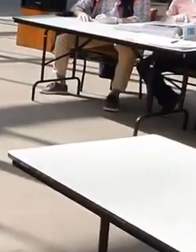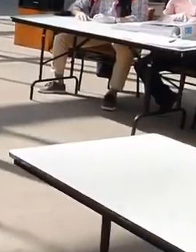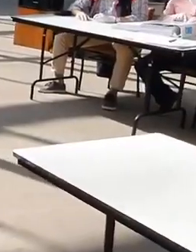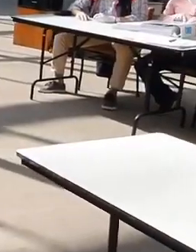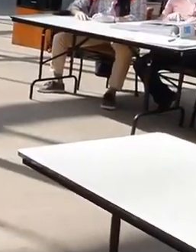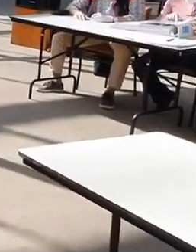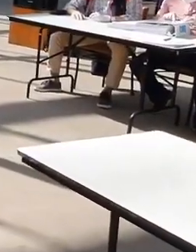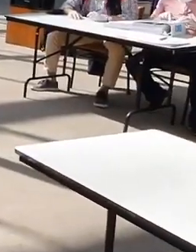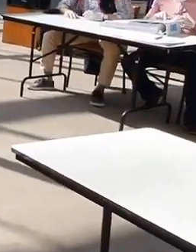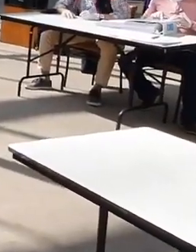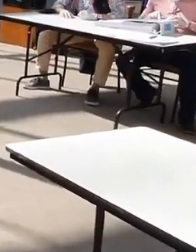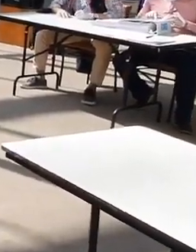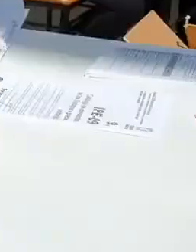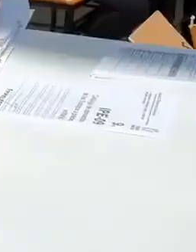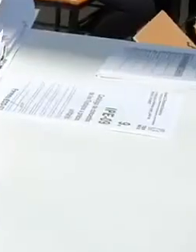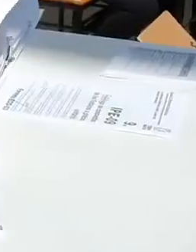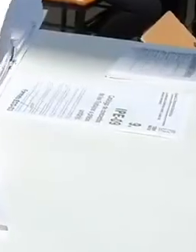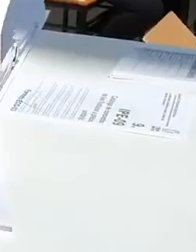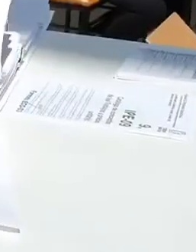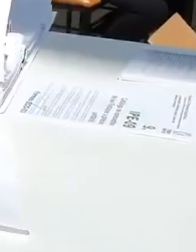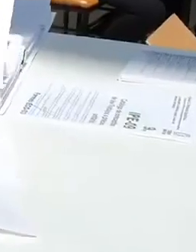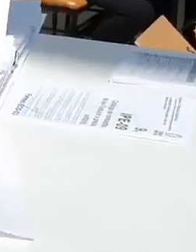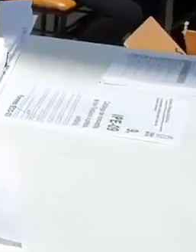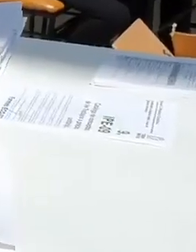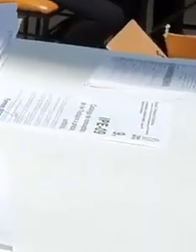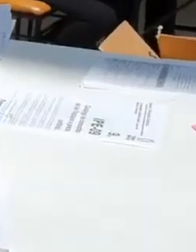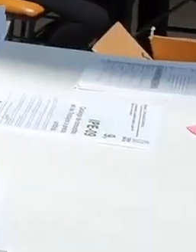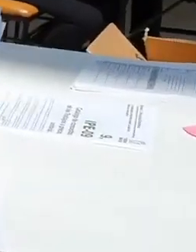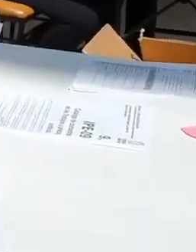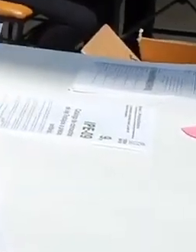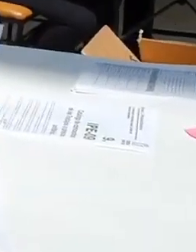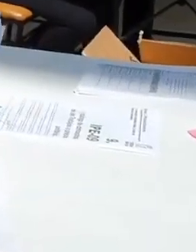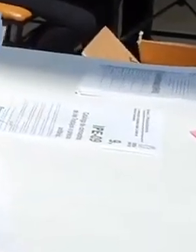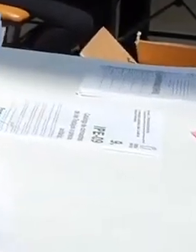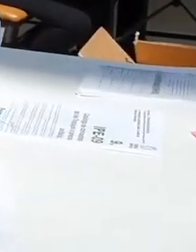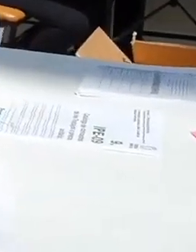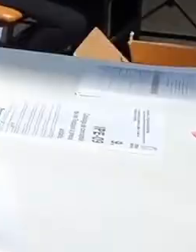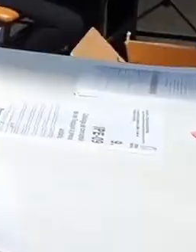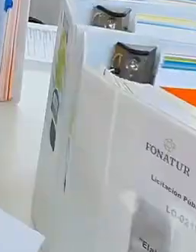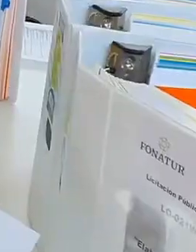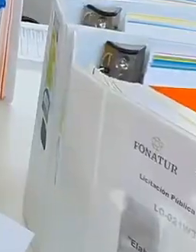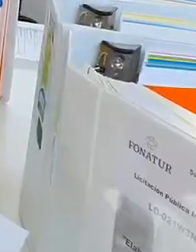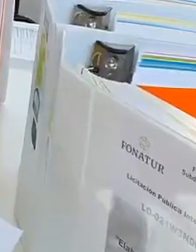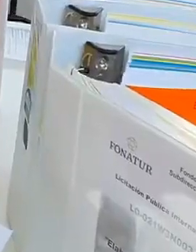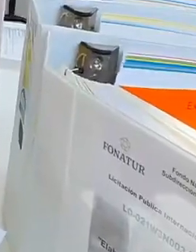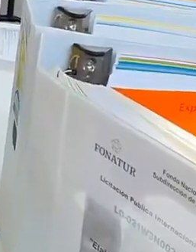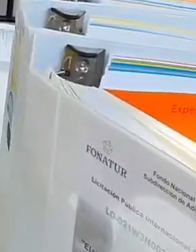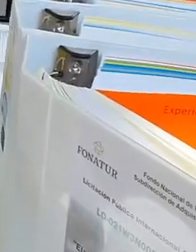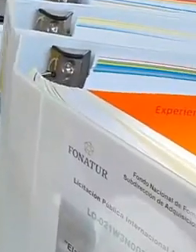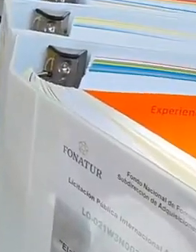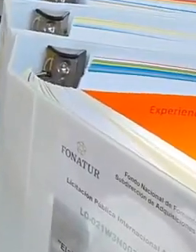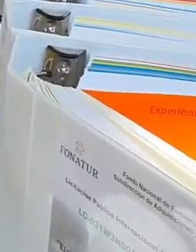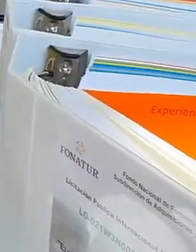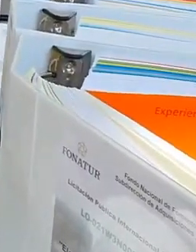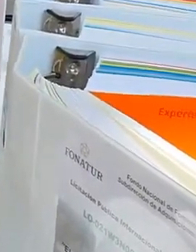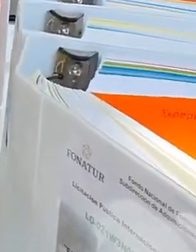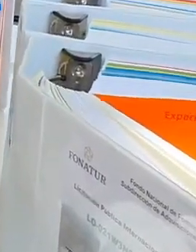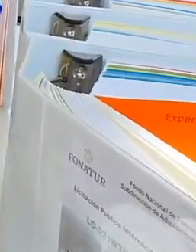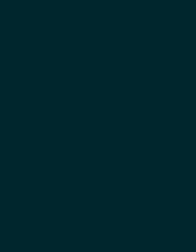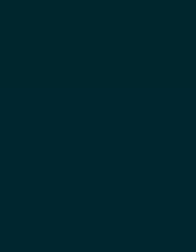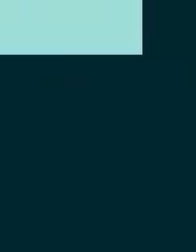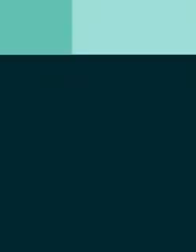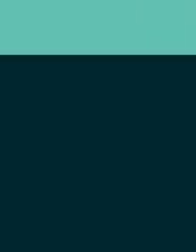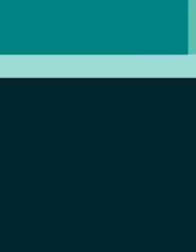75.445.807.435 pesos. Este proceso garantiza la transparencia, evita la corrupción y la práctica de favorecer a un